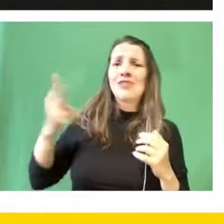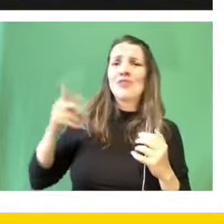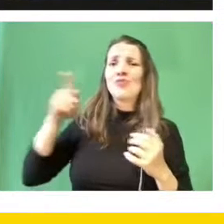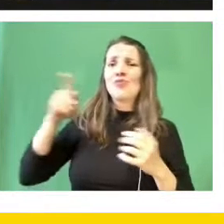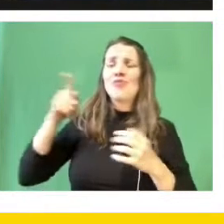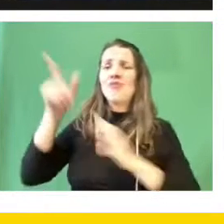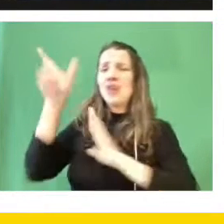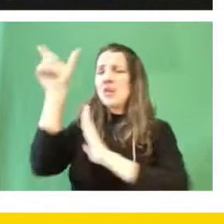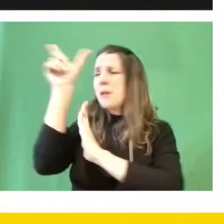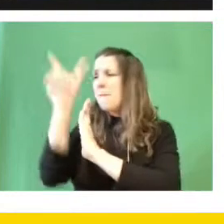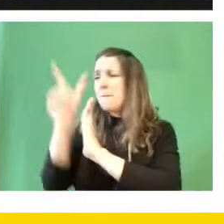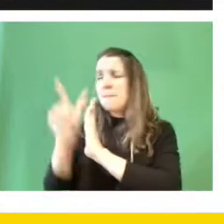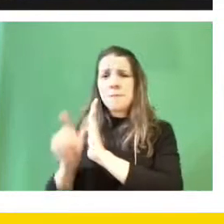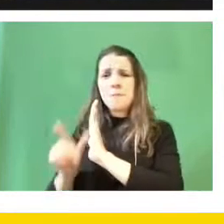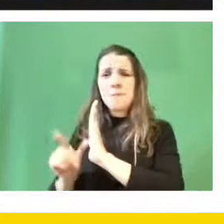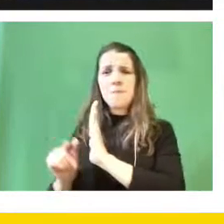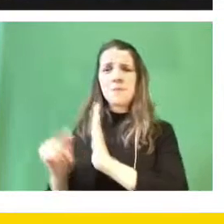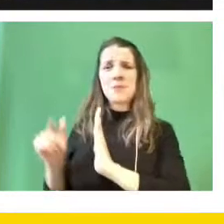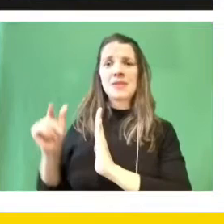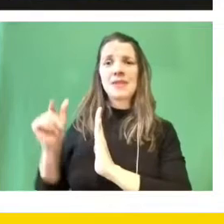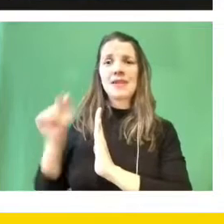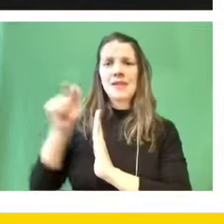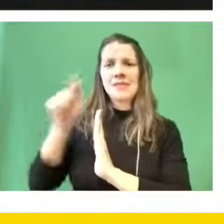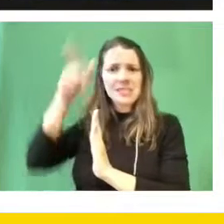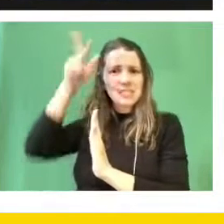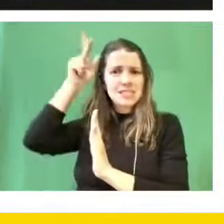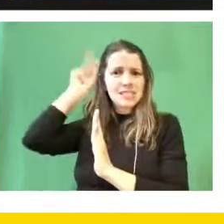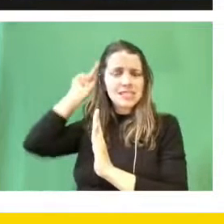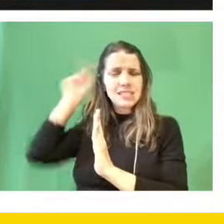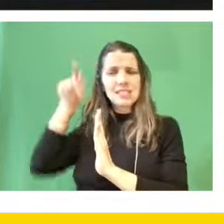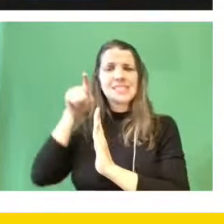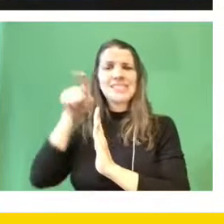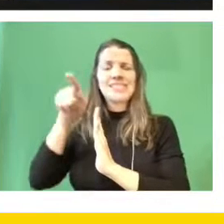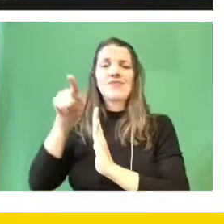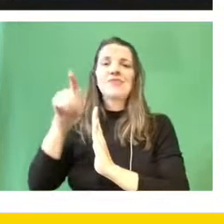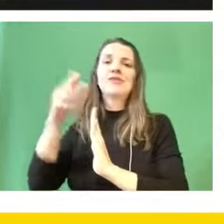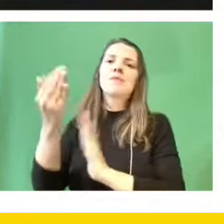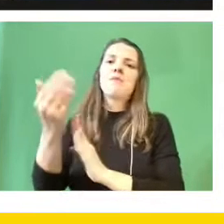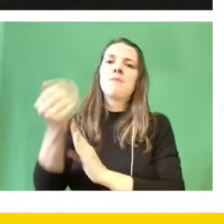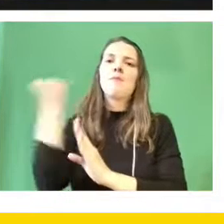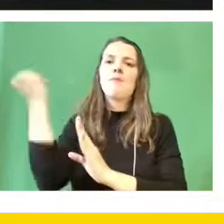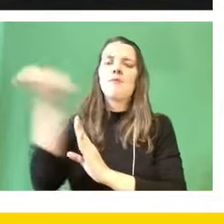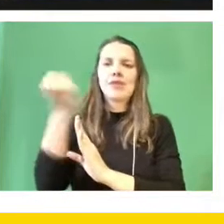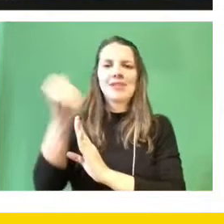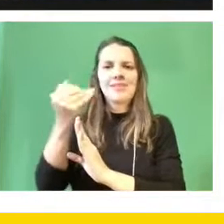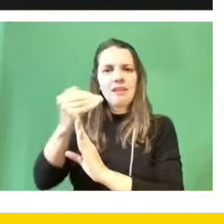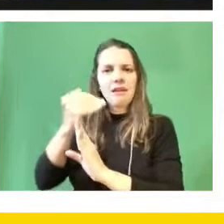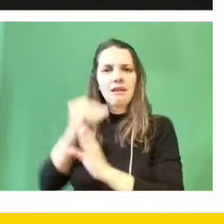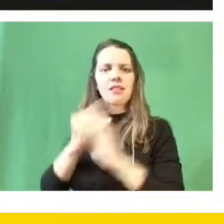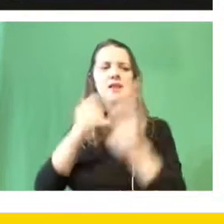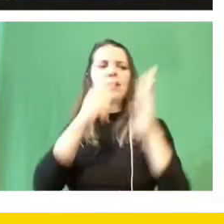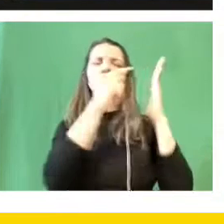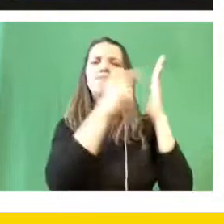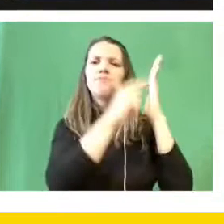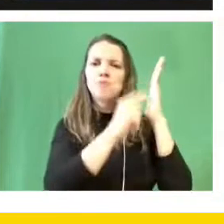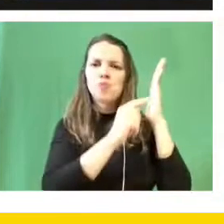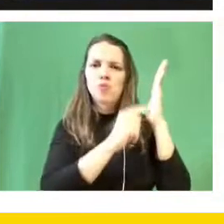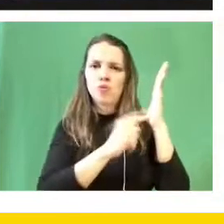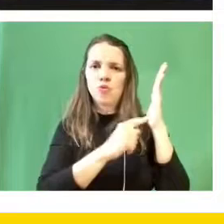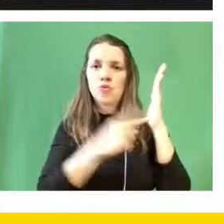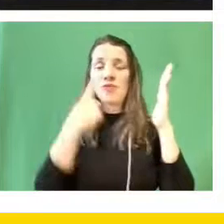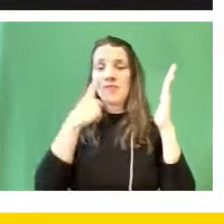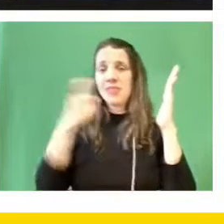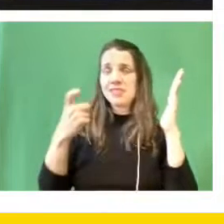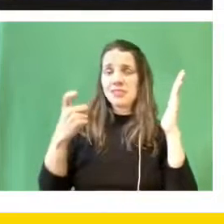organizaciones, y que necesariamente debe haber una revisión y una transformación de los parámetros, de los estándares, de los